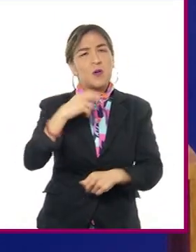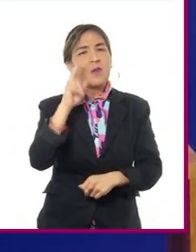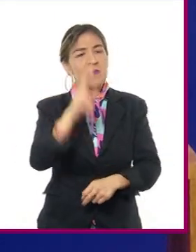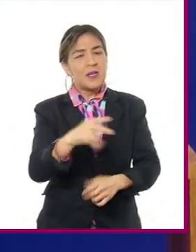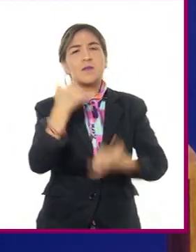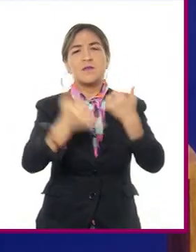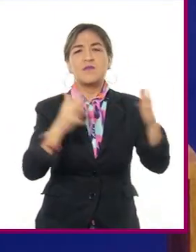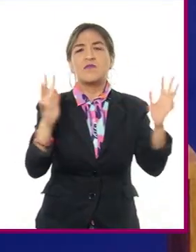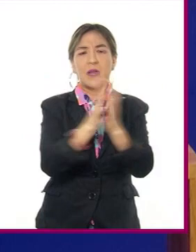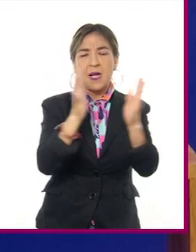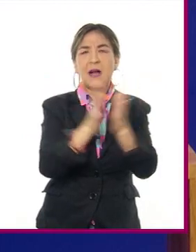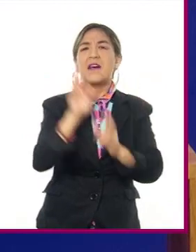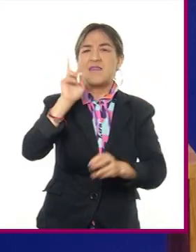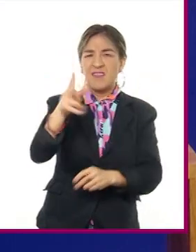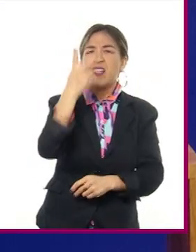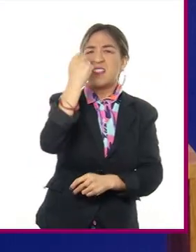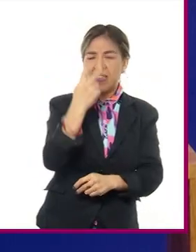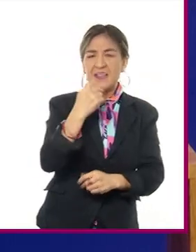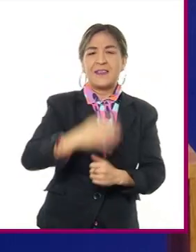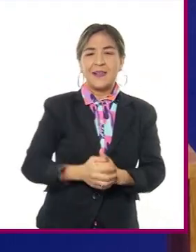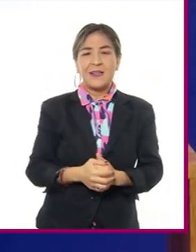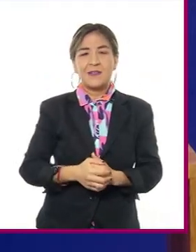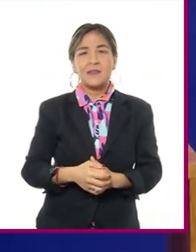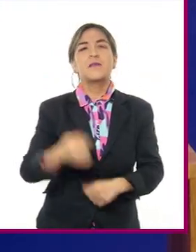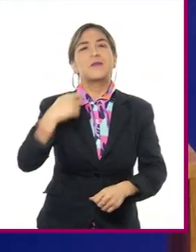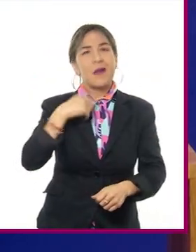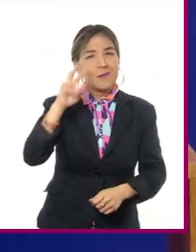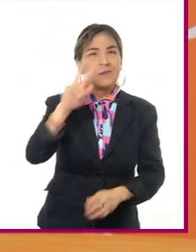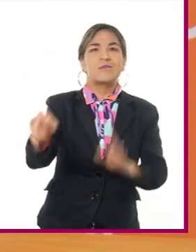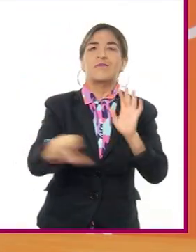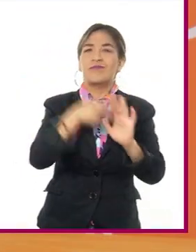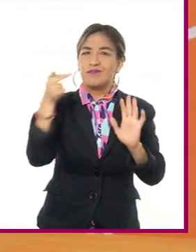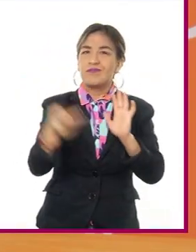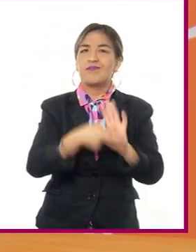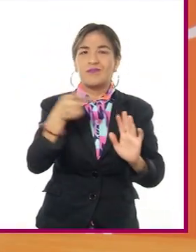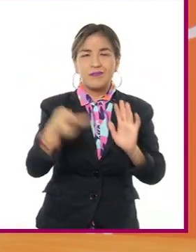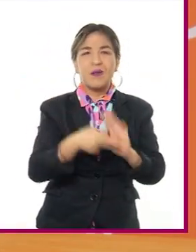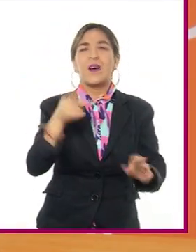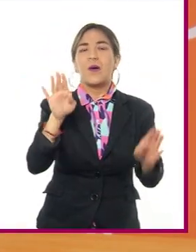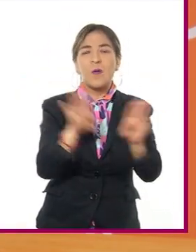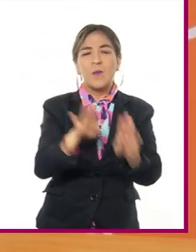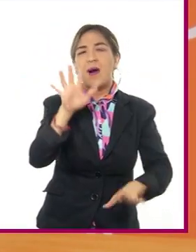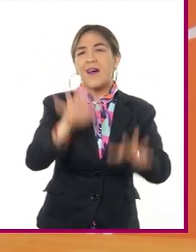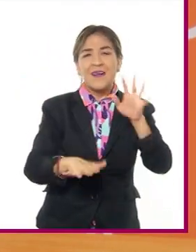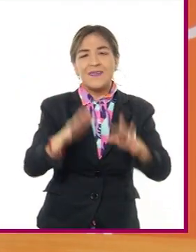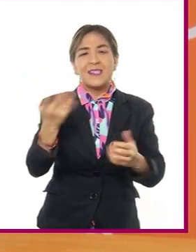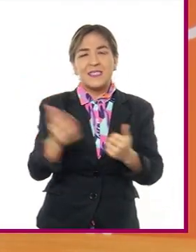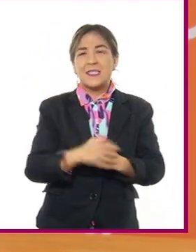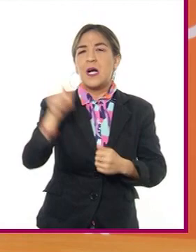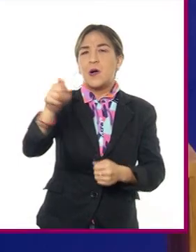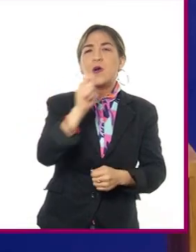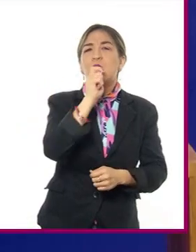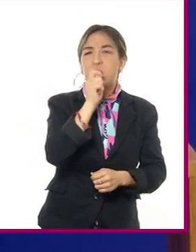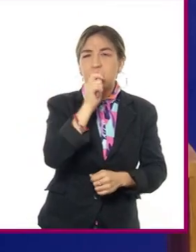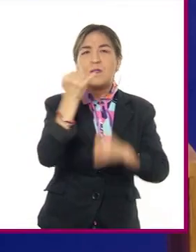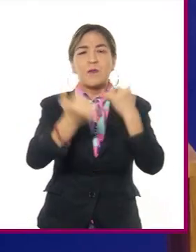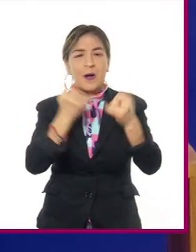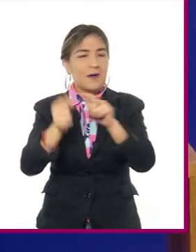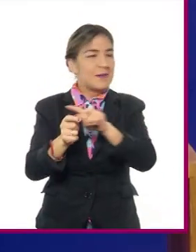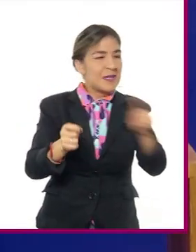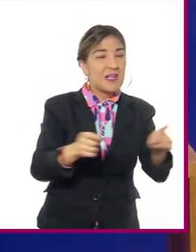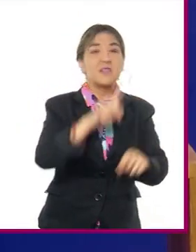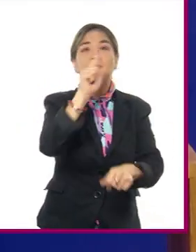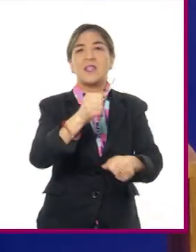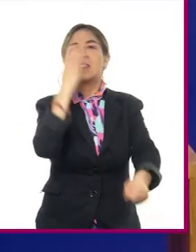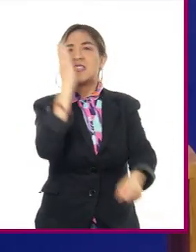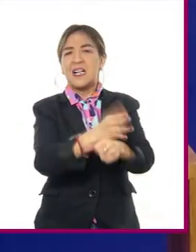de básquetbol en la televisión y, bueno, he observado que de pronto los árbitros van hacia los jugadores y los